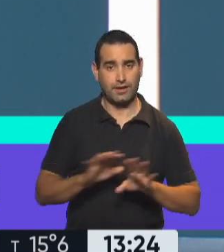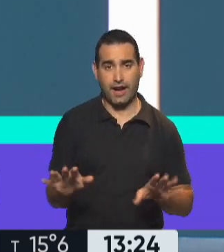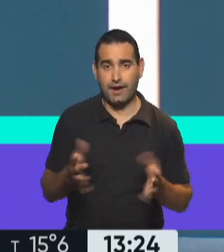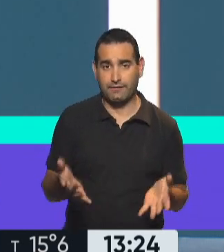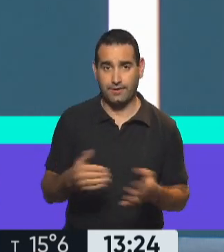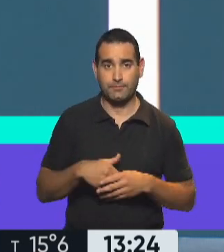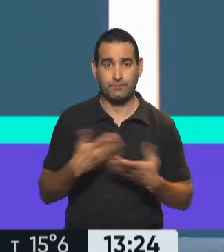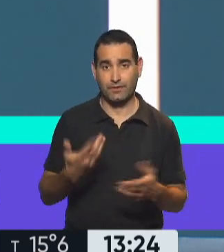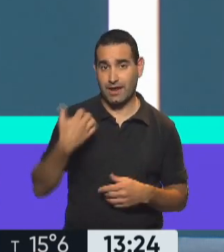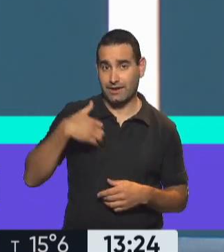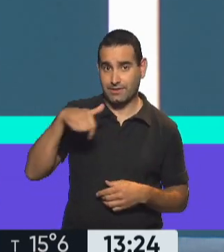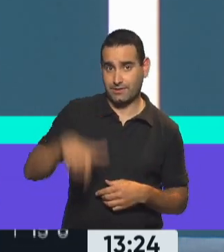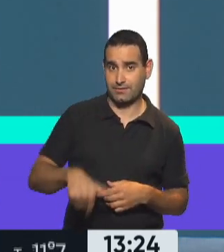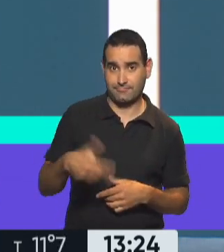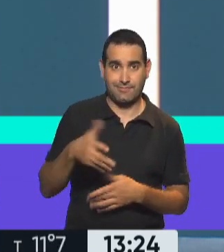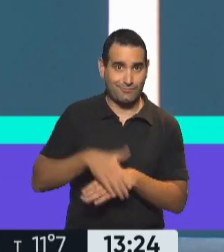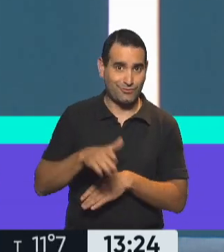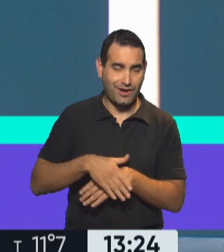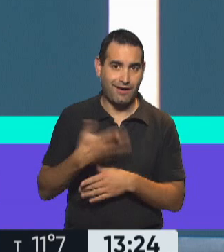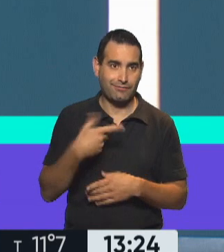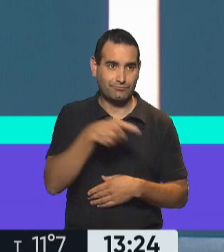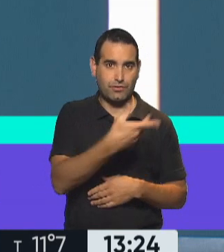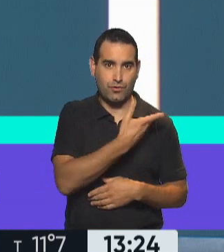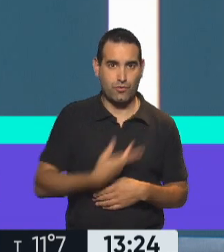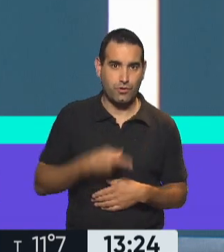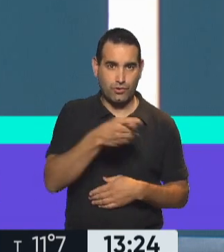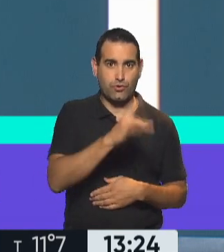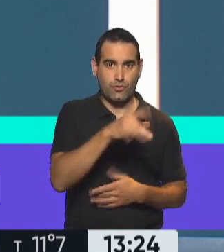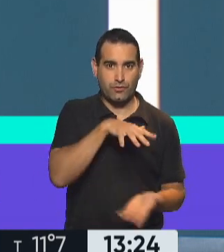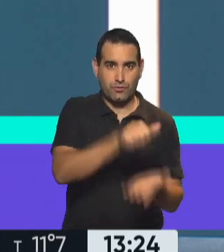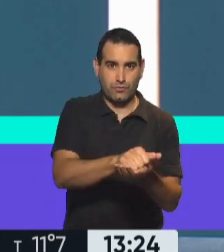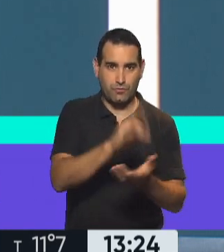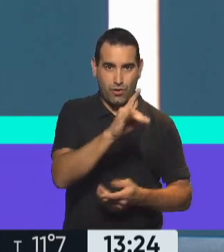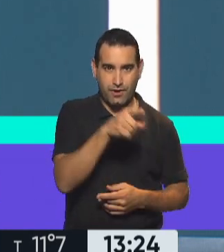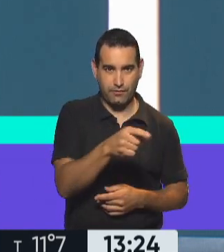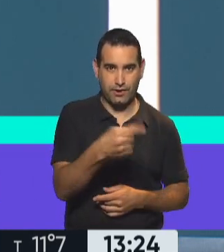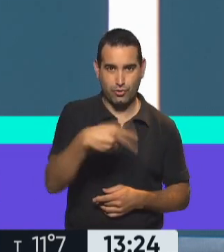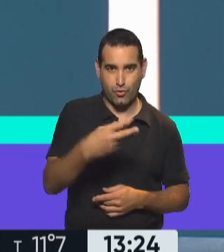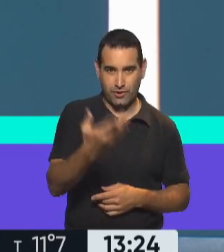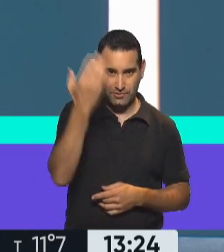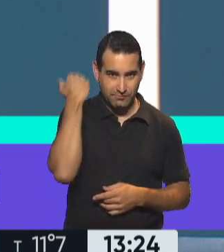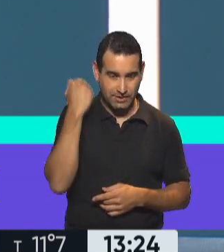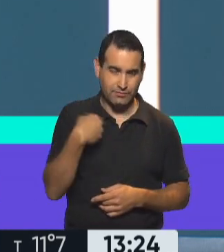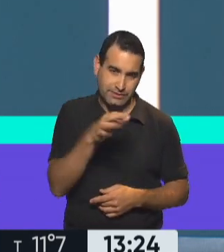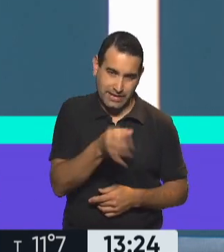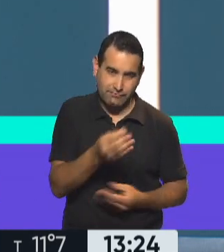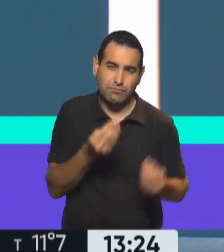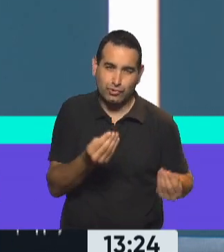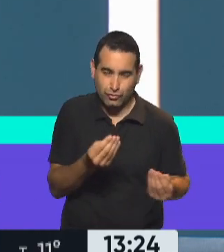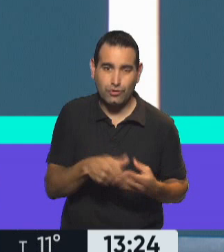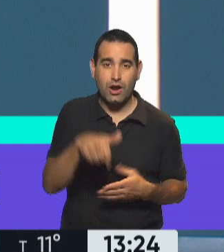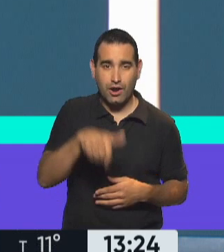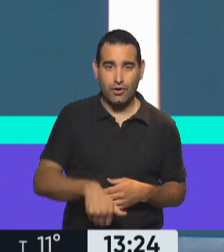porque involucra a la República Argentina en un golpe de Estado que ocurrió en noviembre en Bolivia. Todos sabemos lo que ocurrió. Ya ahora